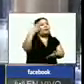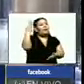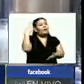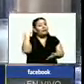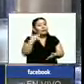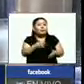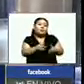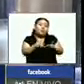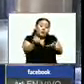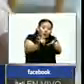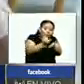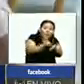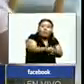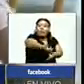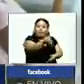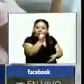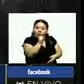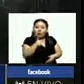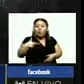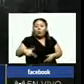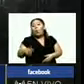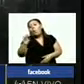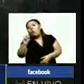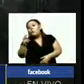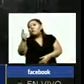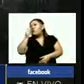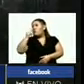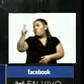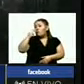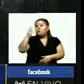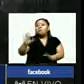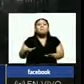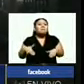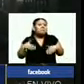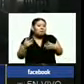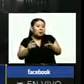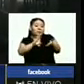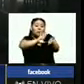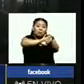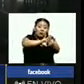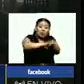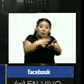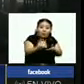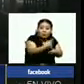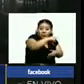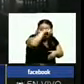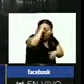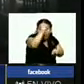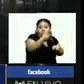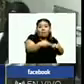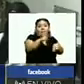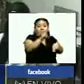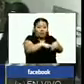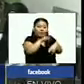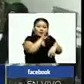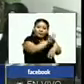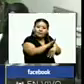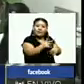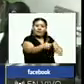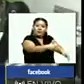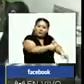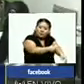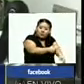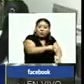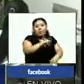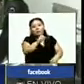bebidas alcohólicas armas y tabaco la medida contribuirá al pago de horas extra del personal de la institución y